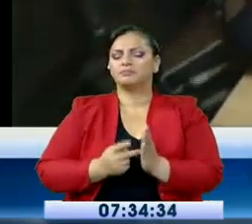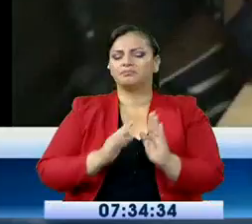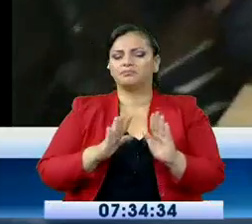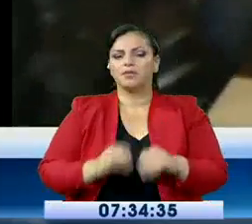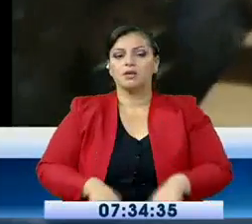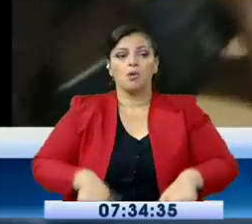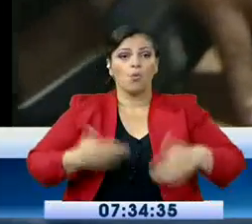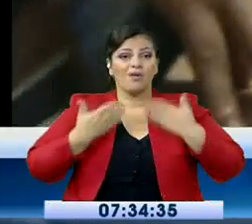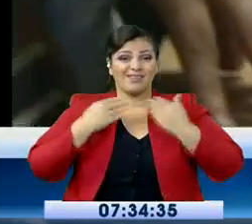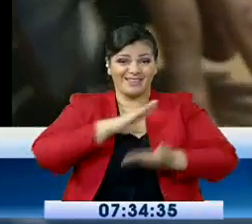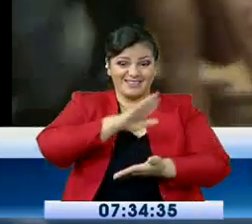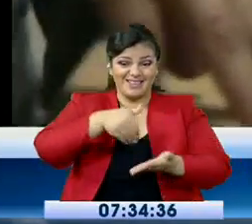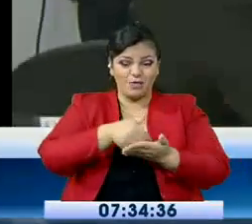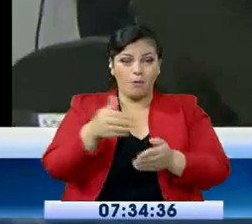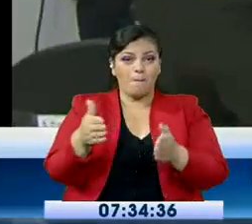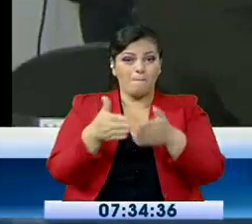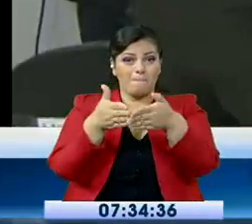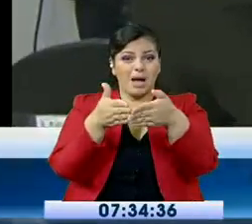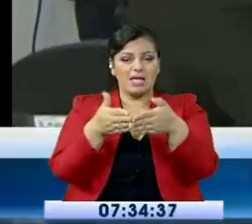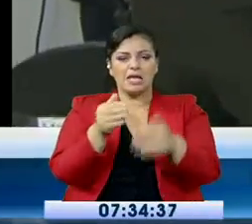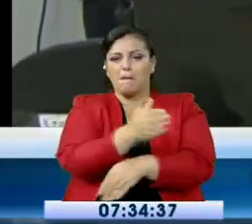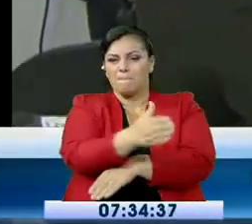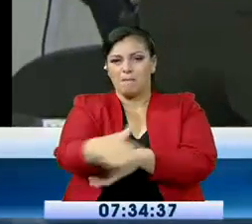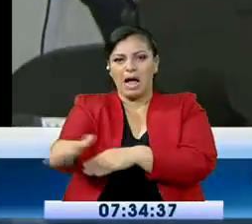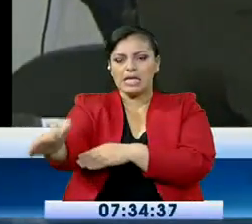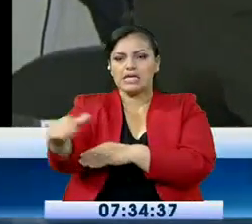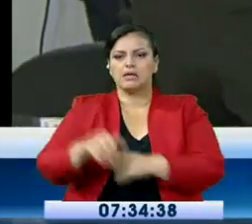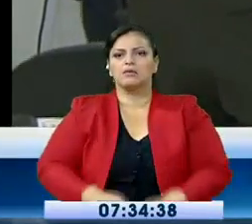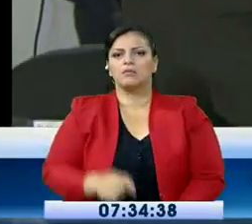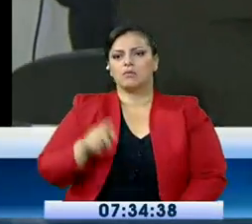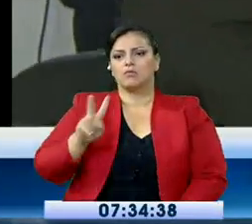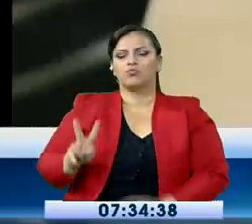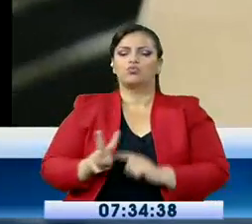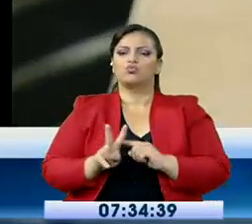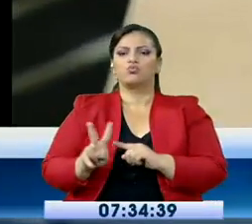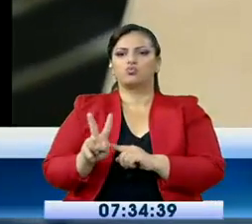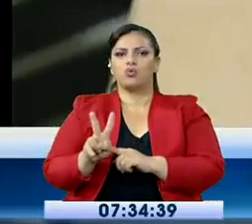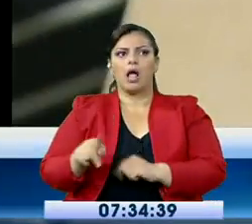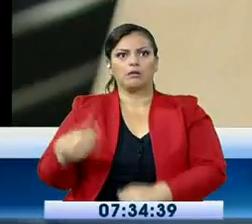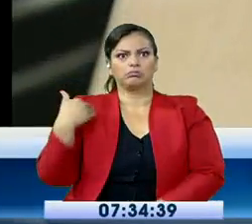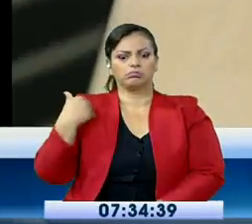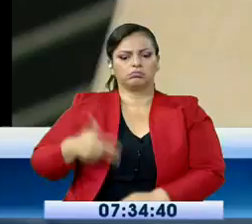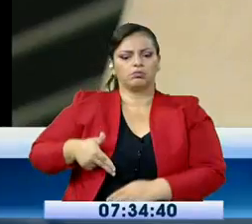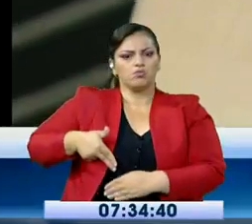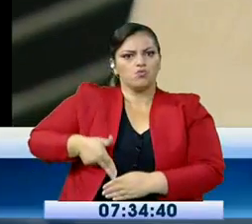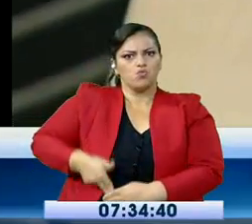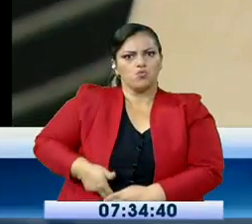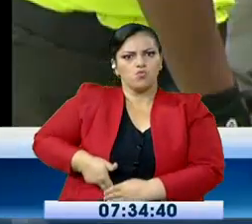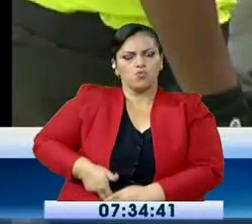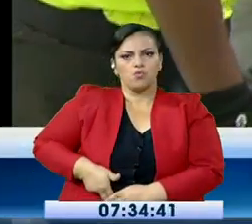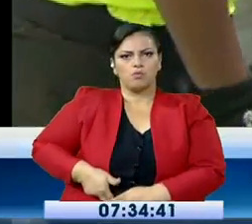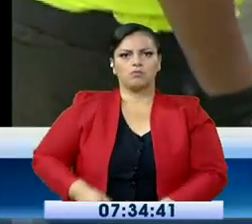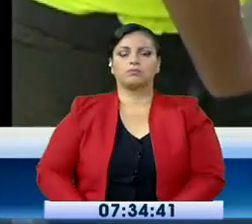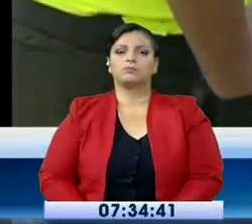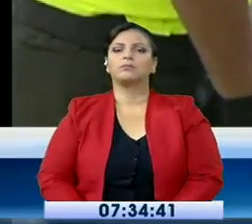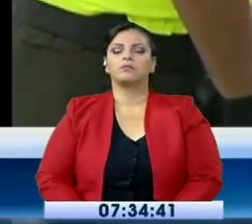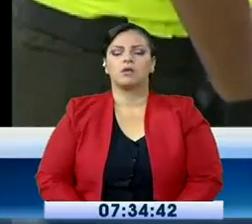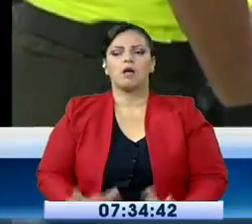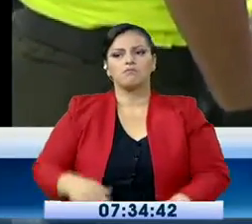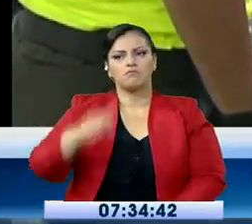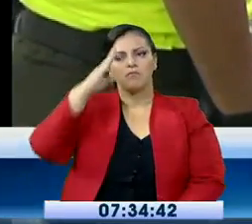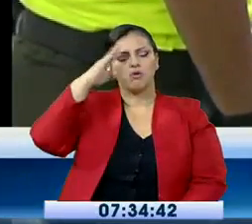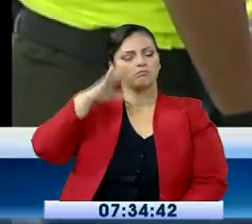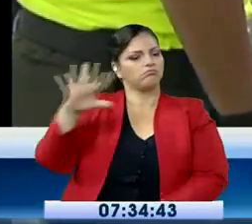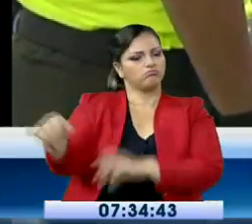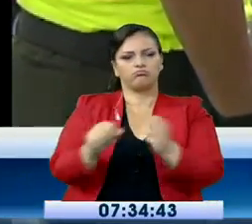El detenido fue trasladado hasta el lugar debido a que en su interior portaba un arma de fuego, motivo suficiente para ser aprehendido por